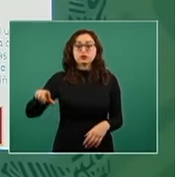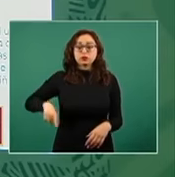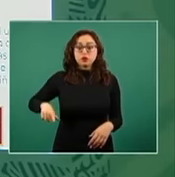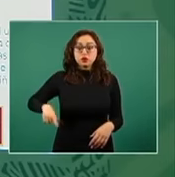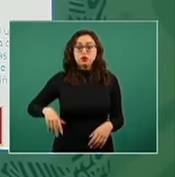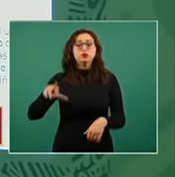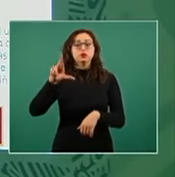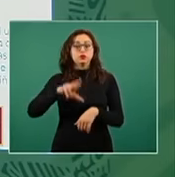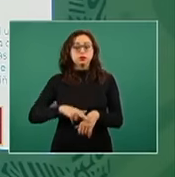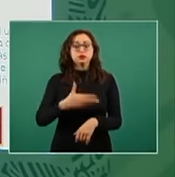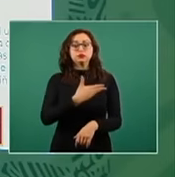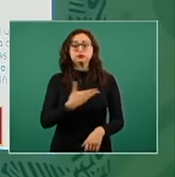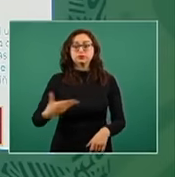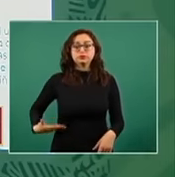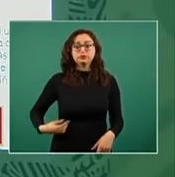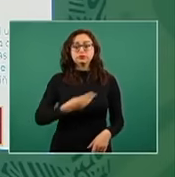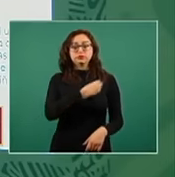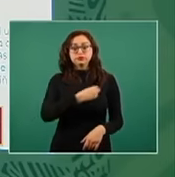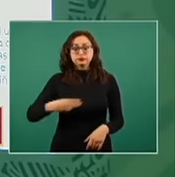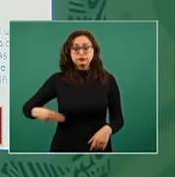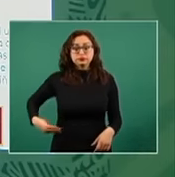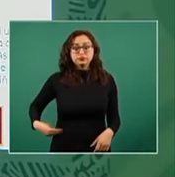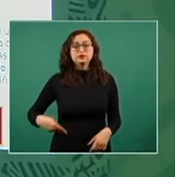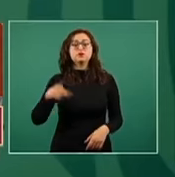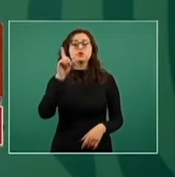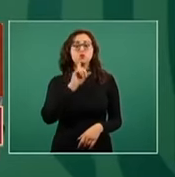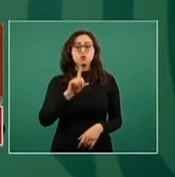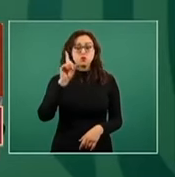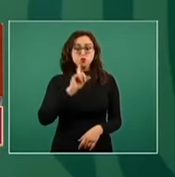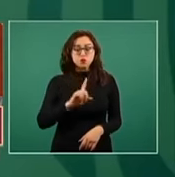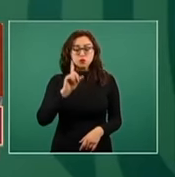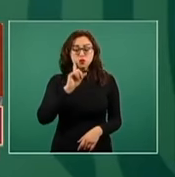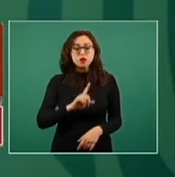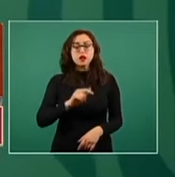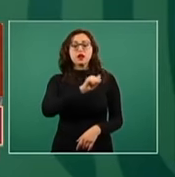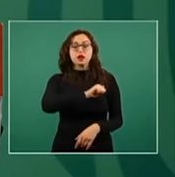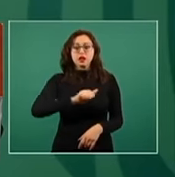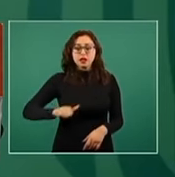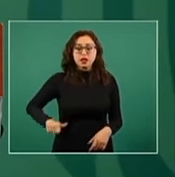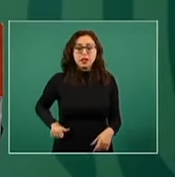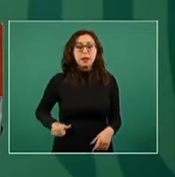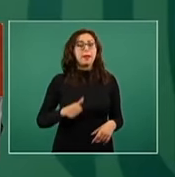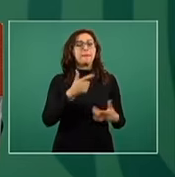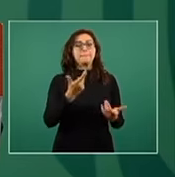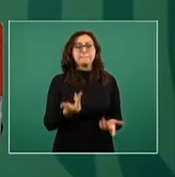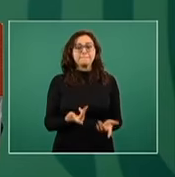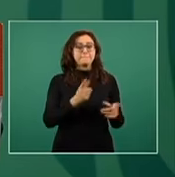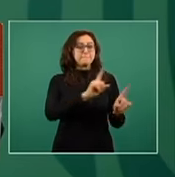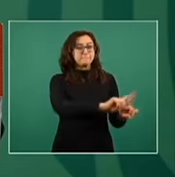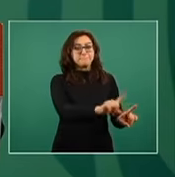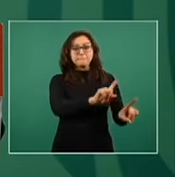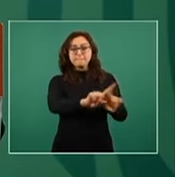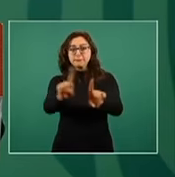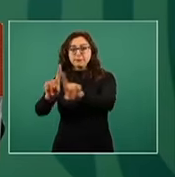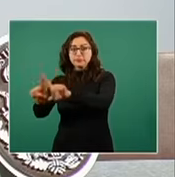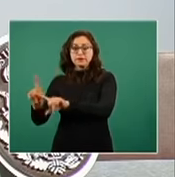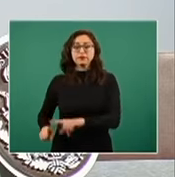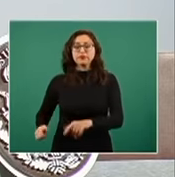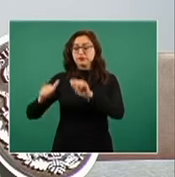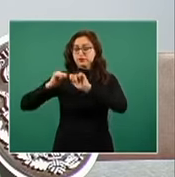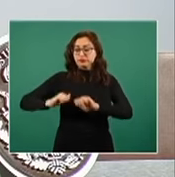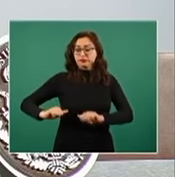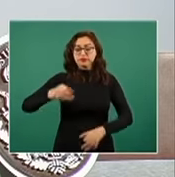a los presidentes municipales, a las presidentas, a las alcaldesas, a los órganos de prevención y procuración de